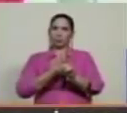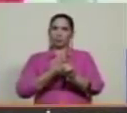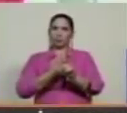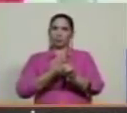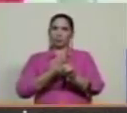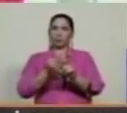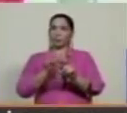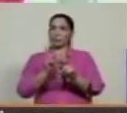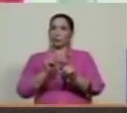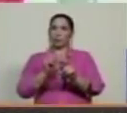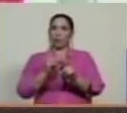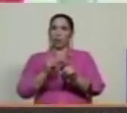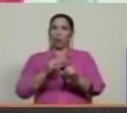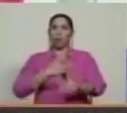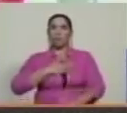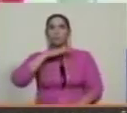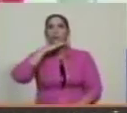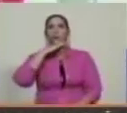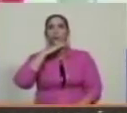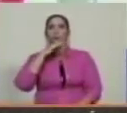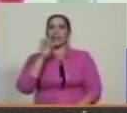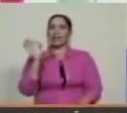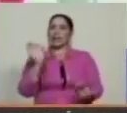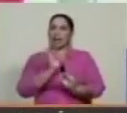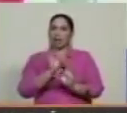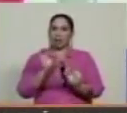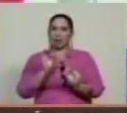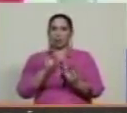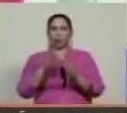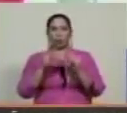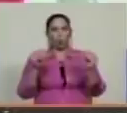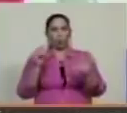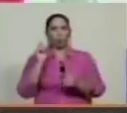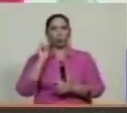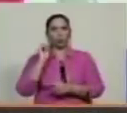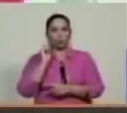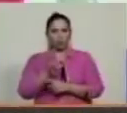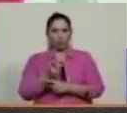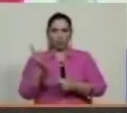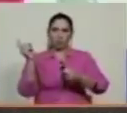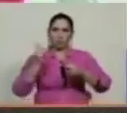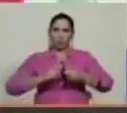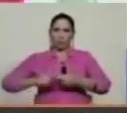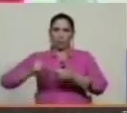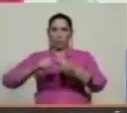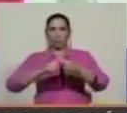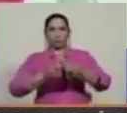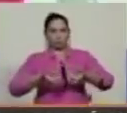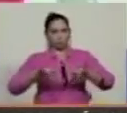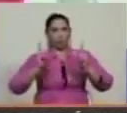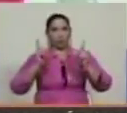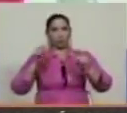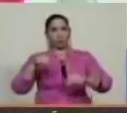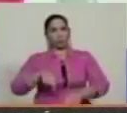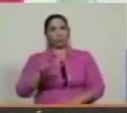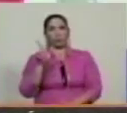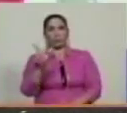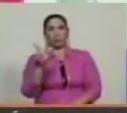nadie. Todos hacemos falta. Y eso es válido para esta dirección nacional, pero también es